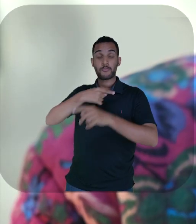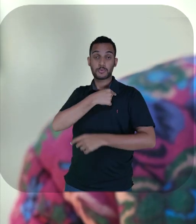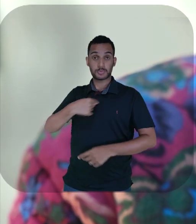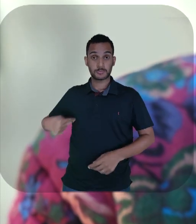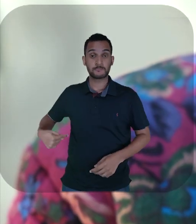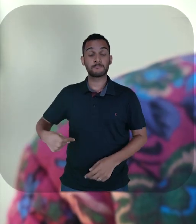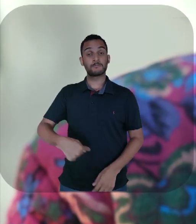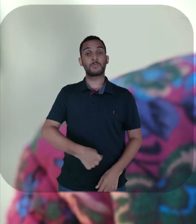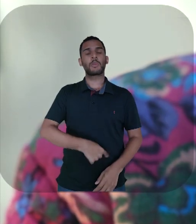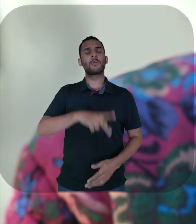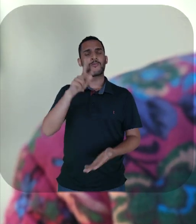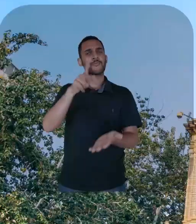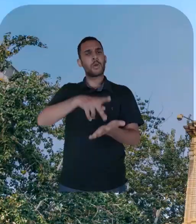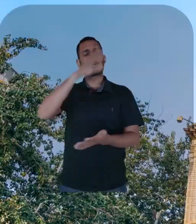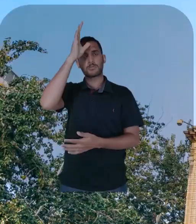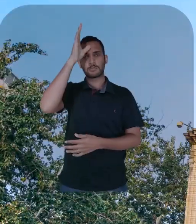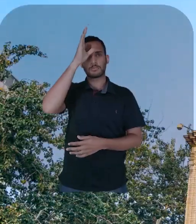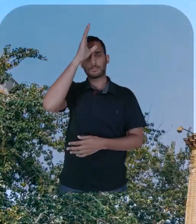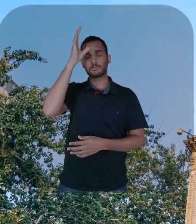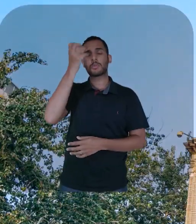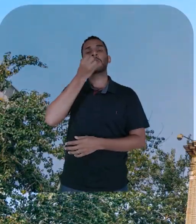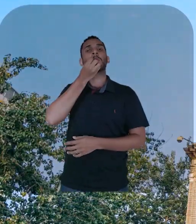sean cristianos en serio